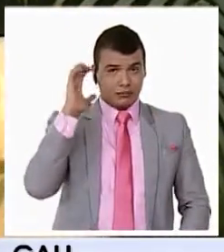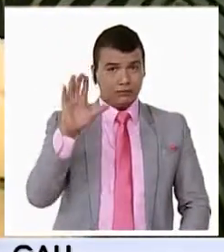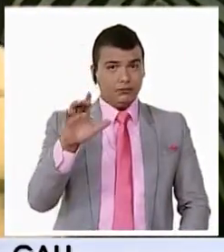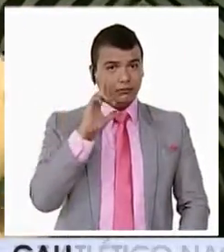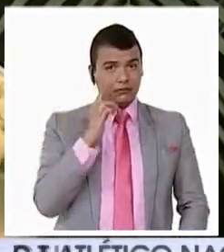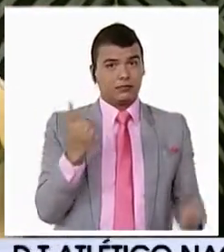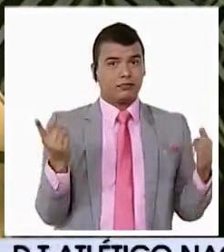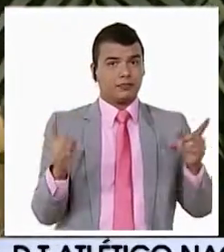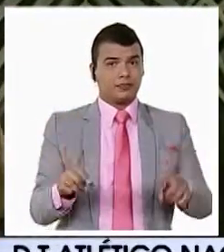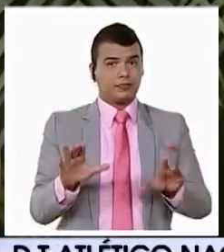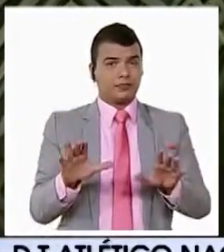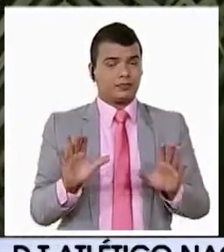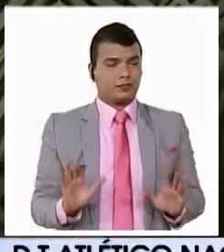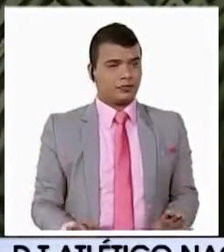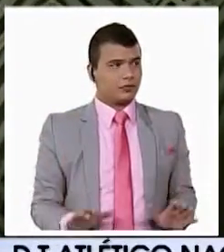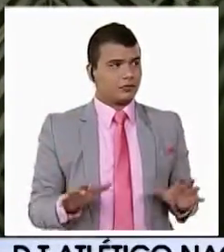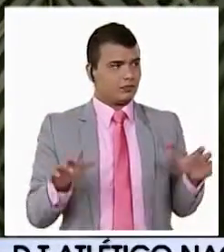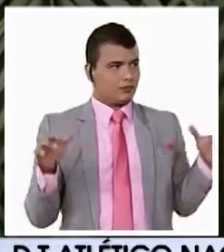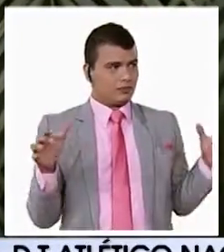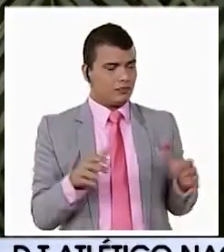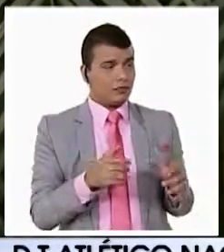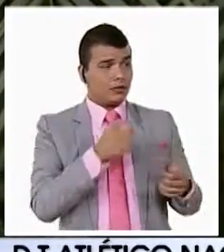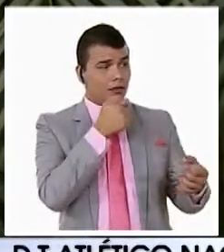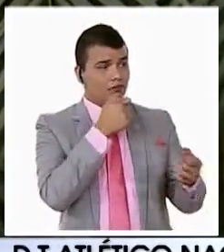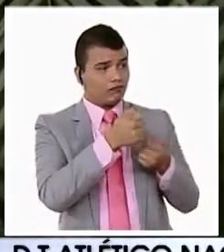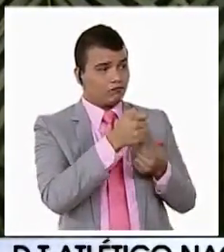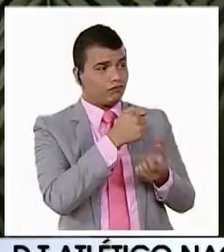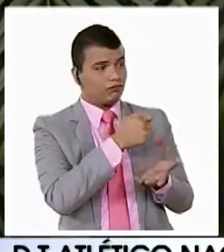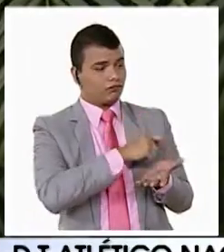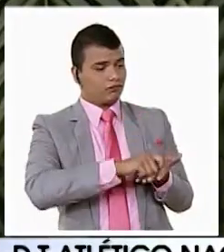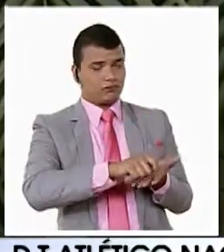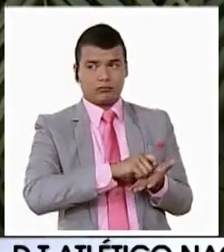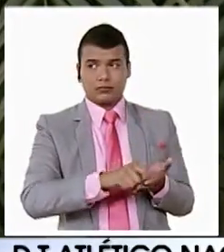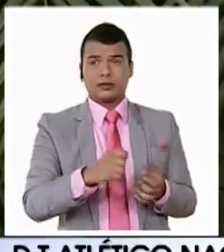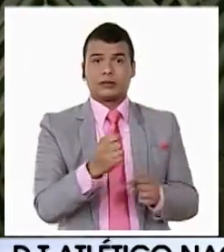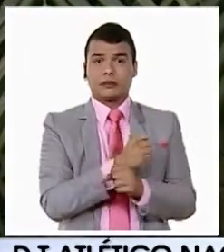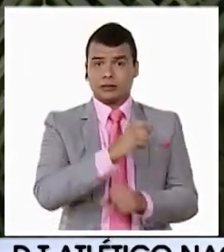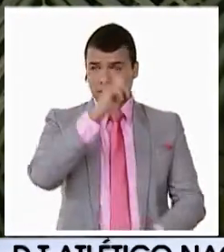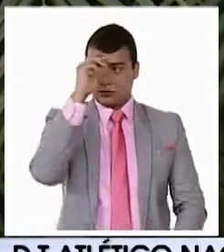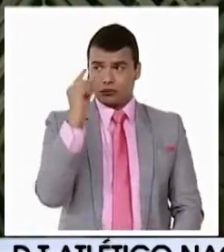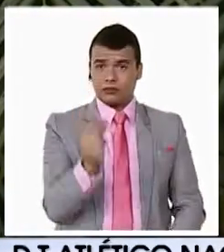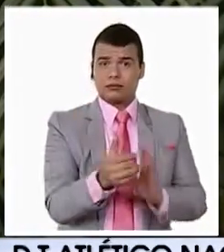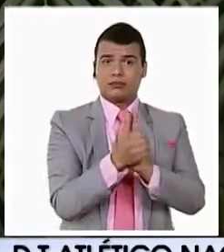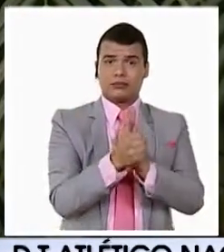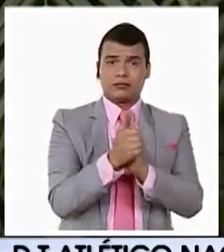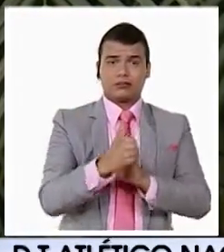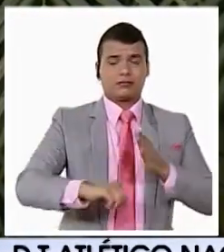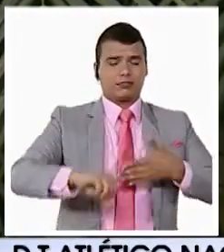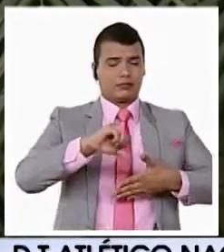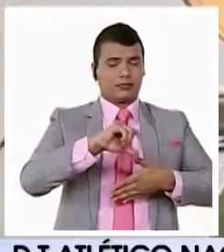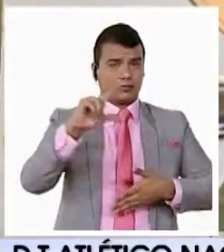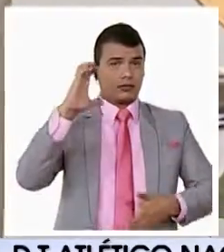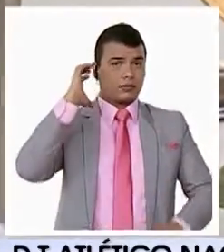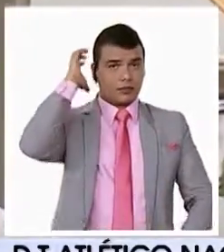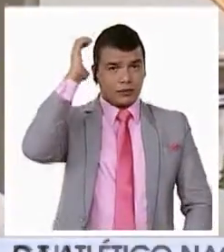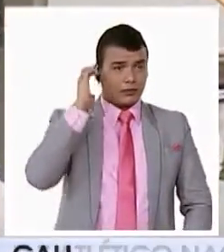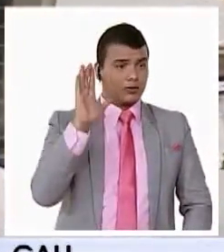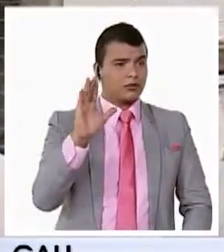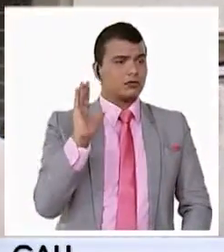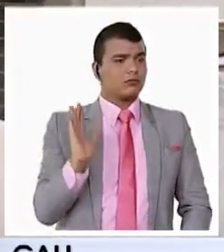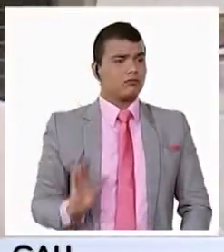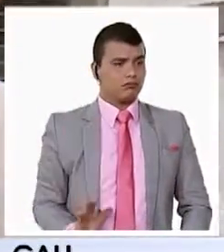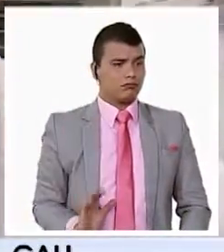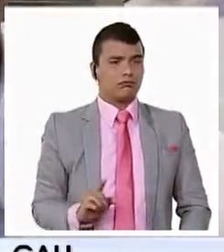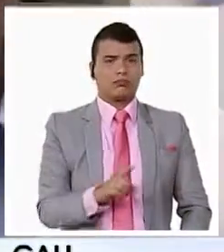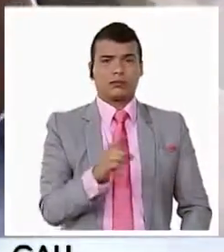Ahora se han integrado los periodistas europeos por todo lo que significa el talento suramericano en Europa. Y bueno,